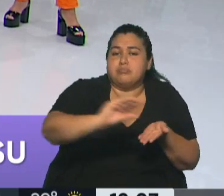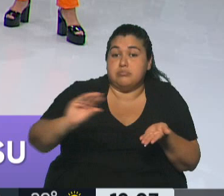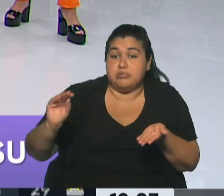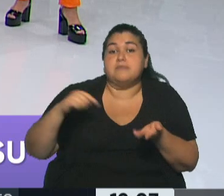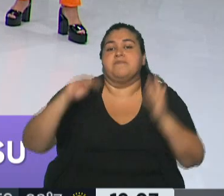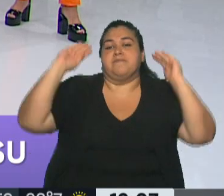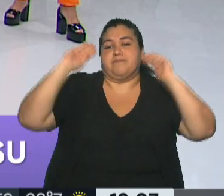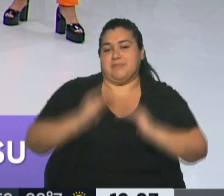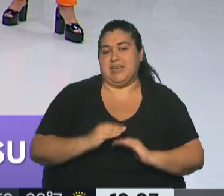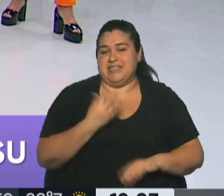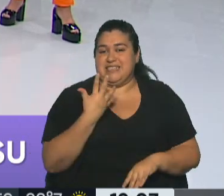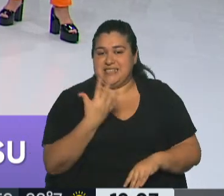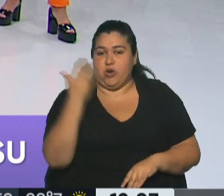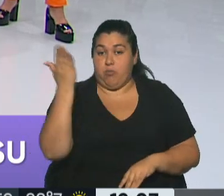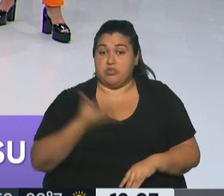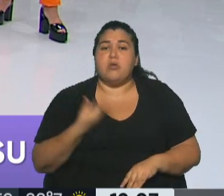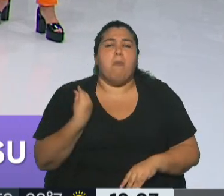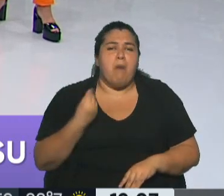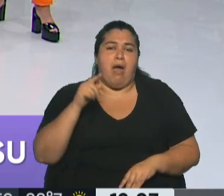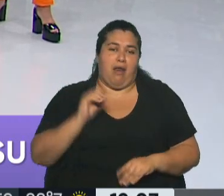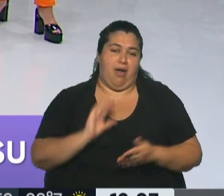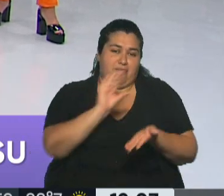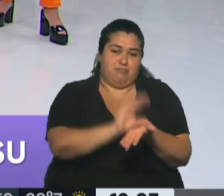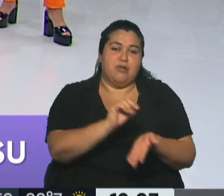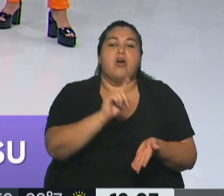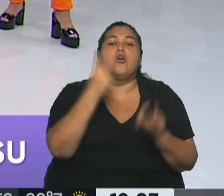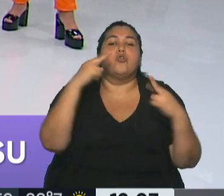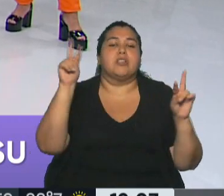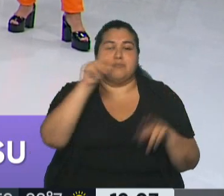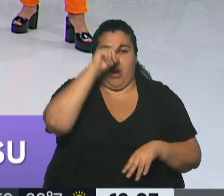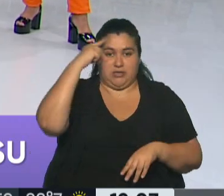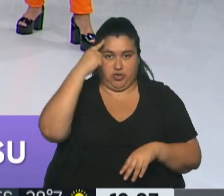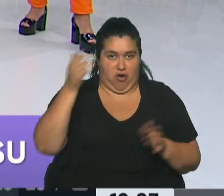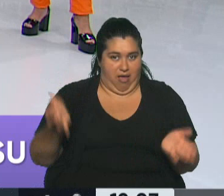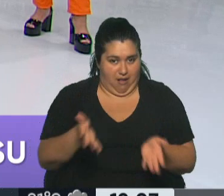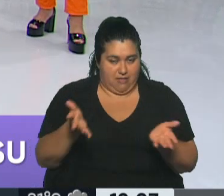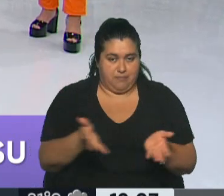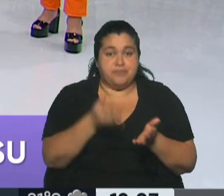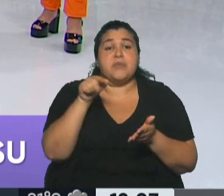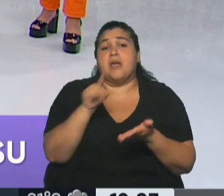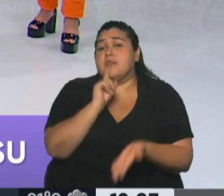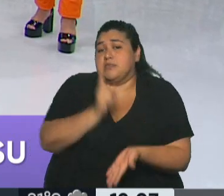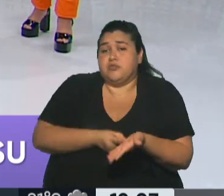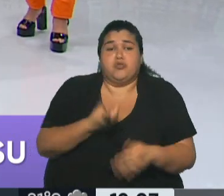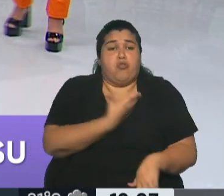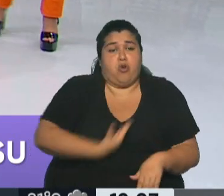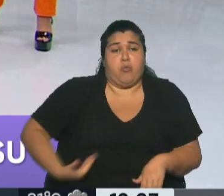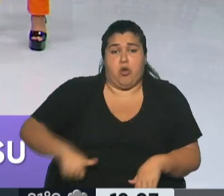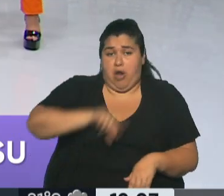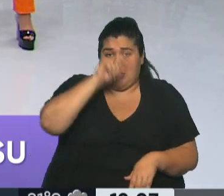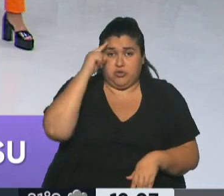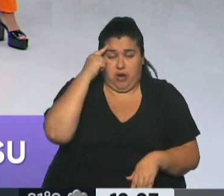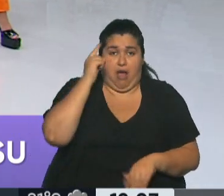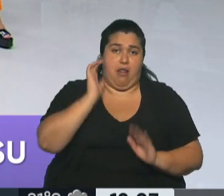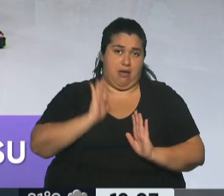5% para el fomento del turismo nacional parte justamente de la decisión adoptada en las últimas horas por el